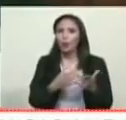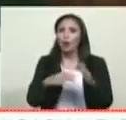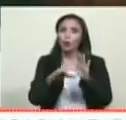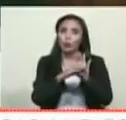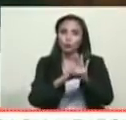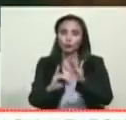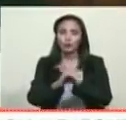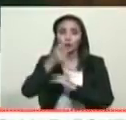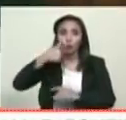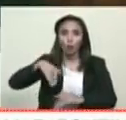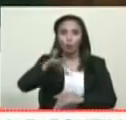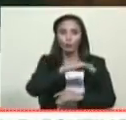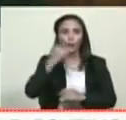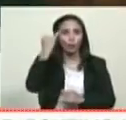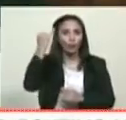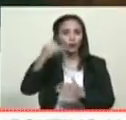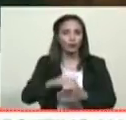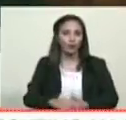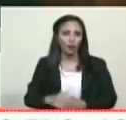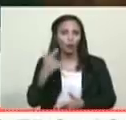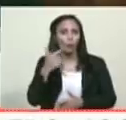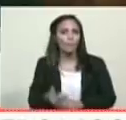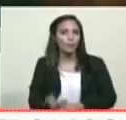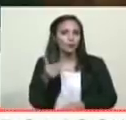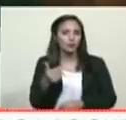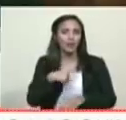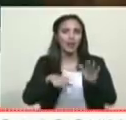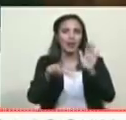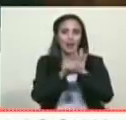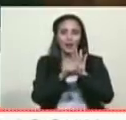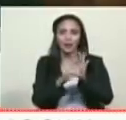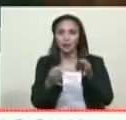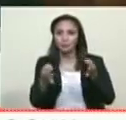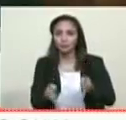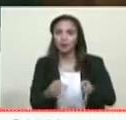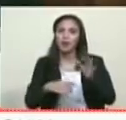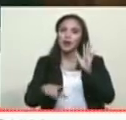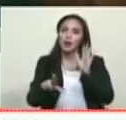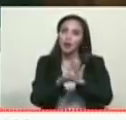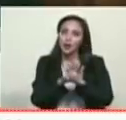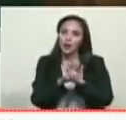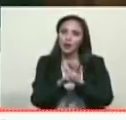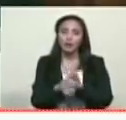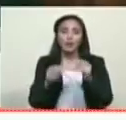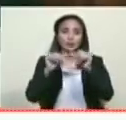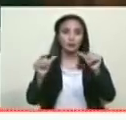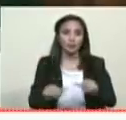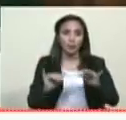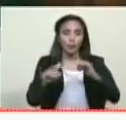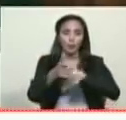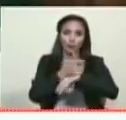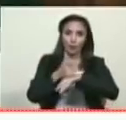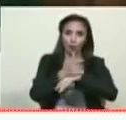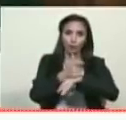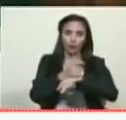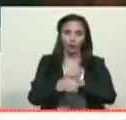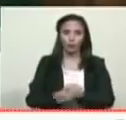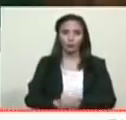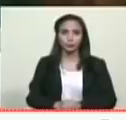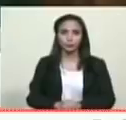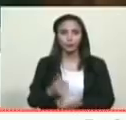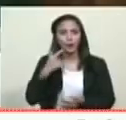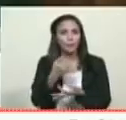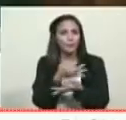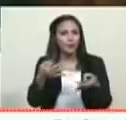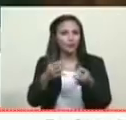del pueblo como fuente de la legalidad y la legitimidad del sistema de gobierno que procura la